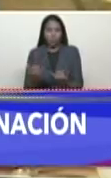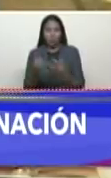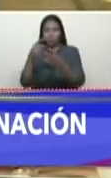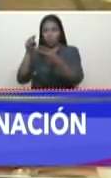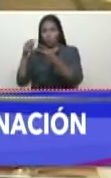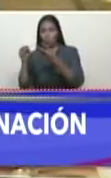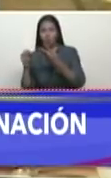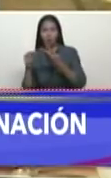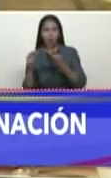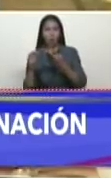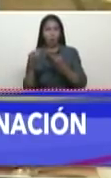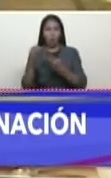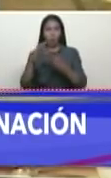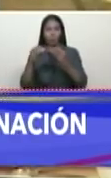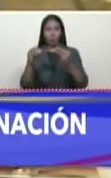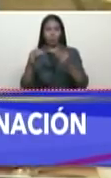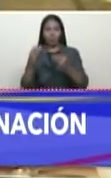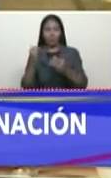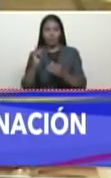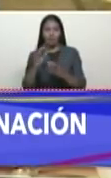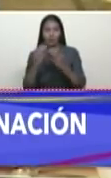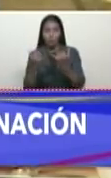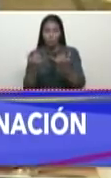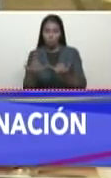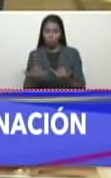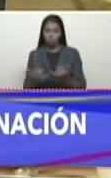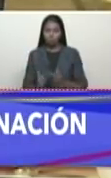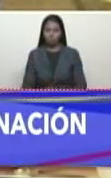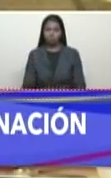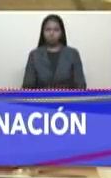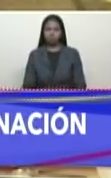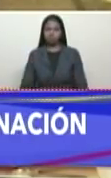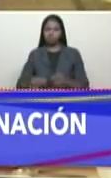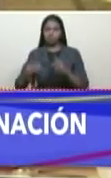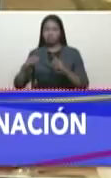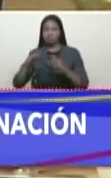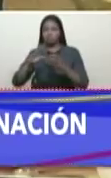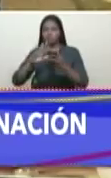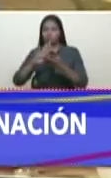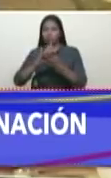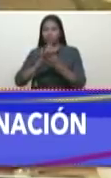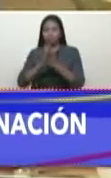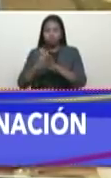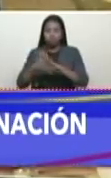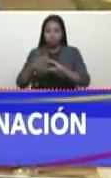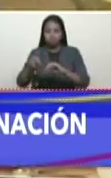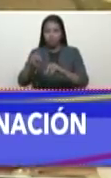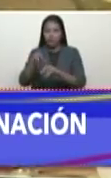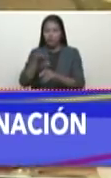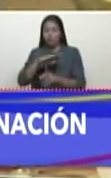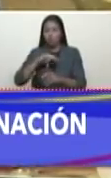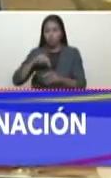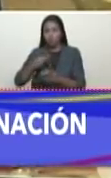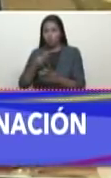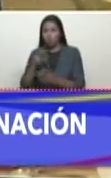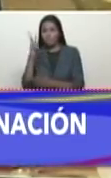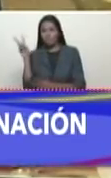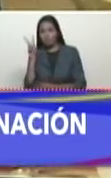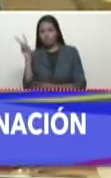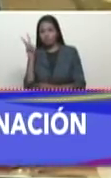factores que dañan dañan a nuestro pueblo daña a nuestro